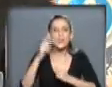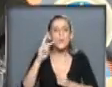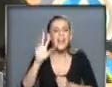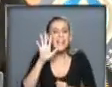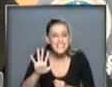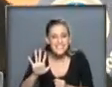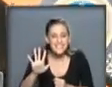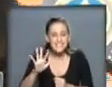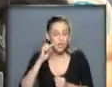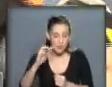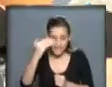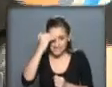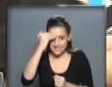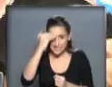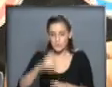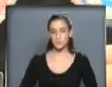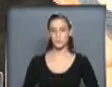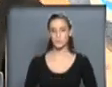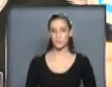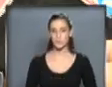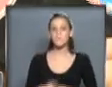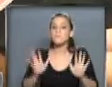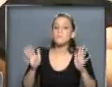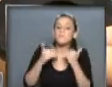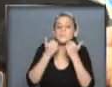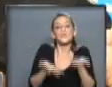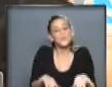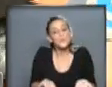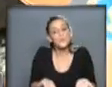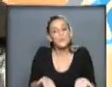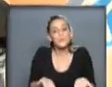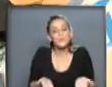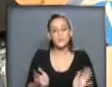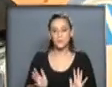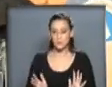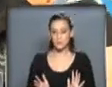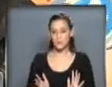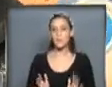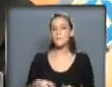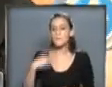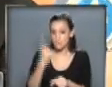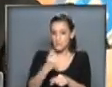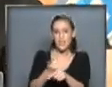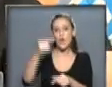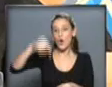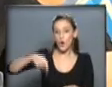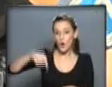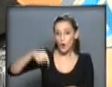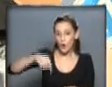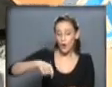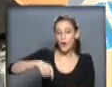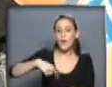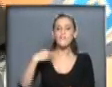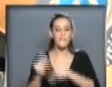Pablo? ¿Quieres jugar ya? El tiempo lo dirá, como te dije. Primero para mí, hoy por hoy, ya que está